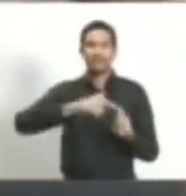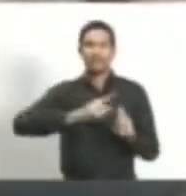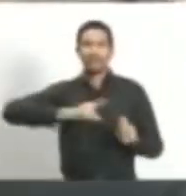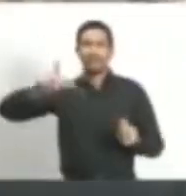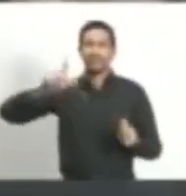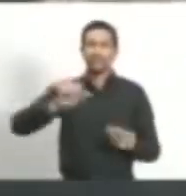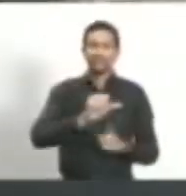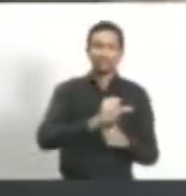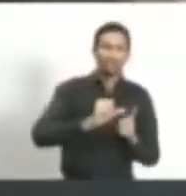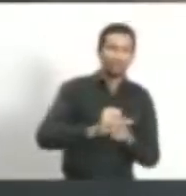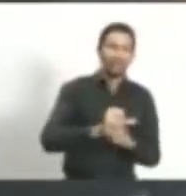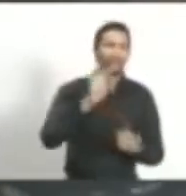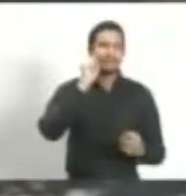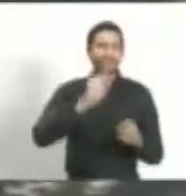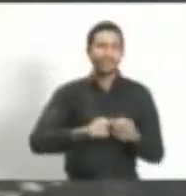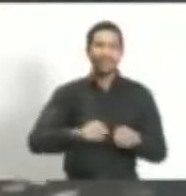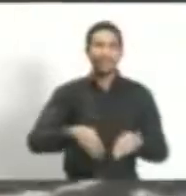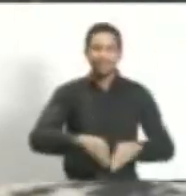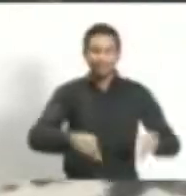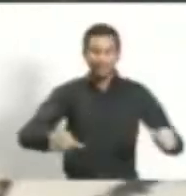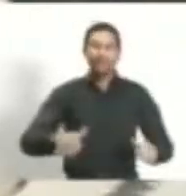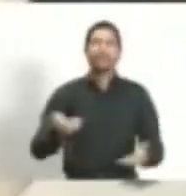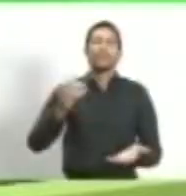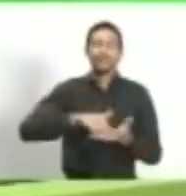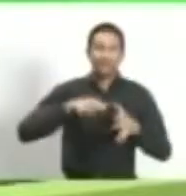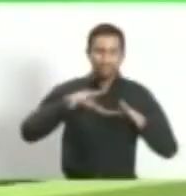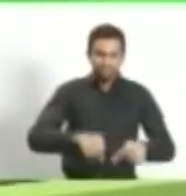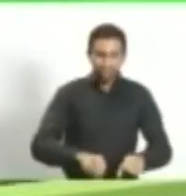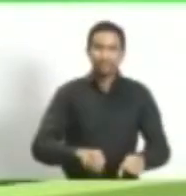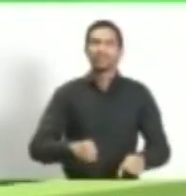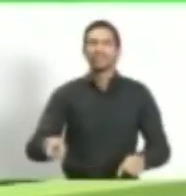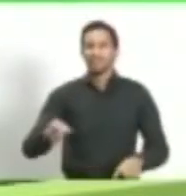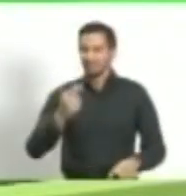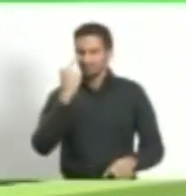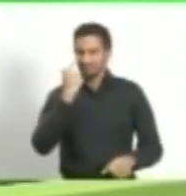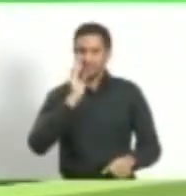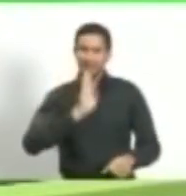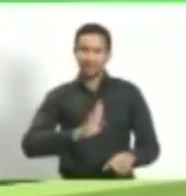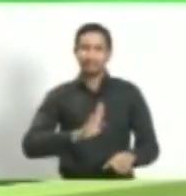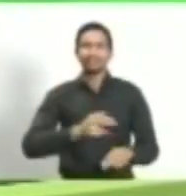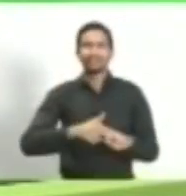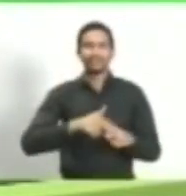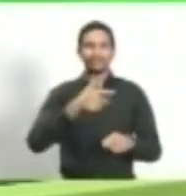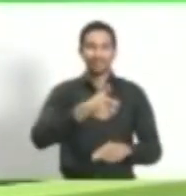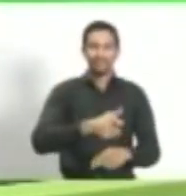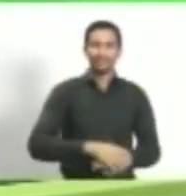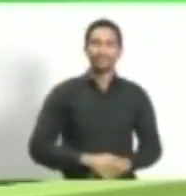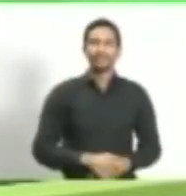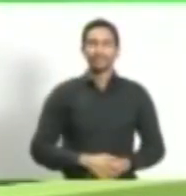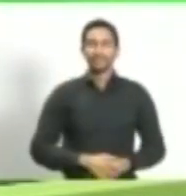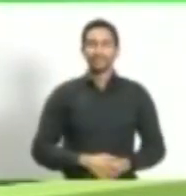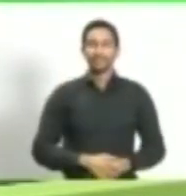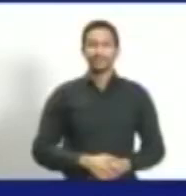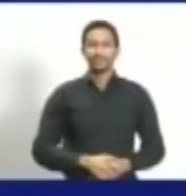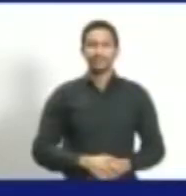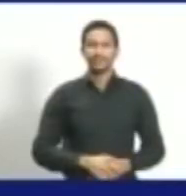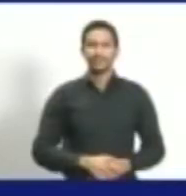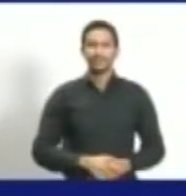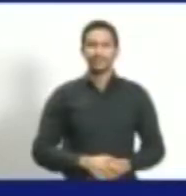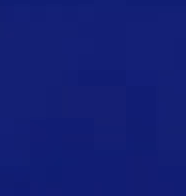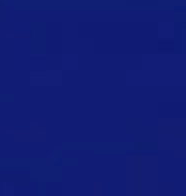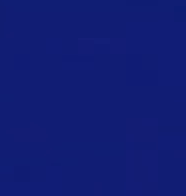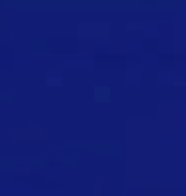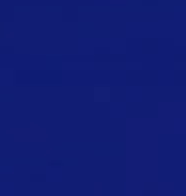que atribuyen a violencia política. Gracias, Jason. Y en Villa Olímpica podrás adquirir la